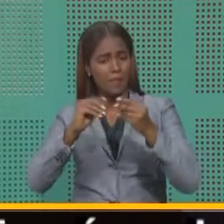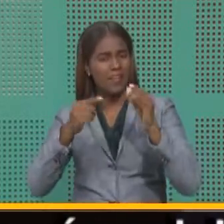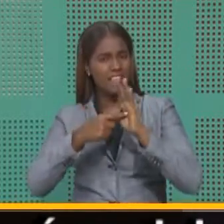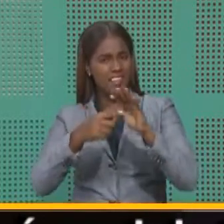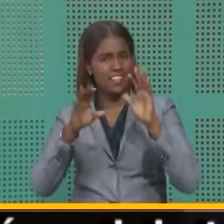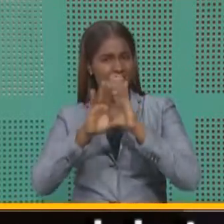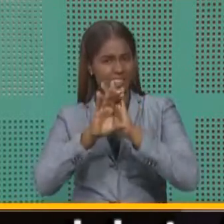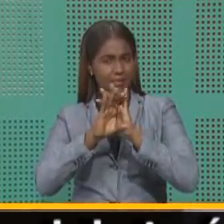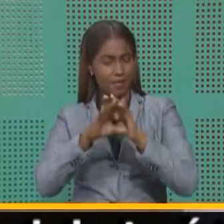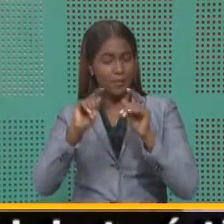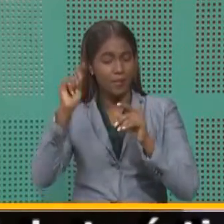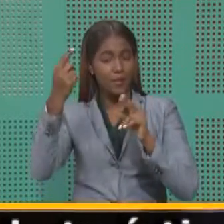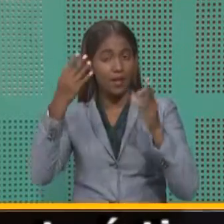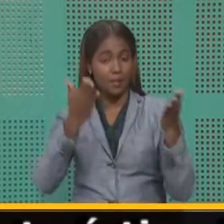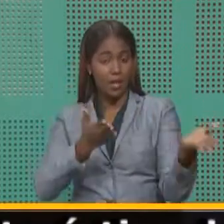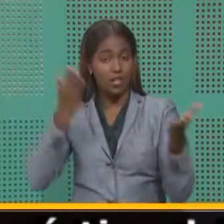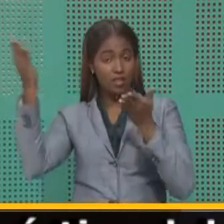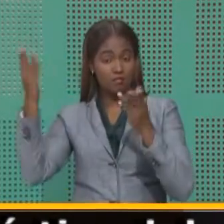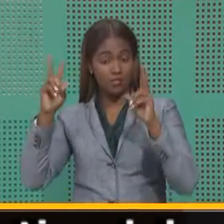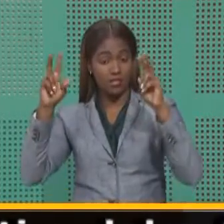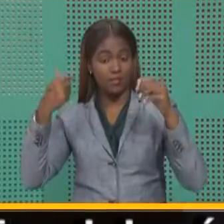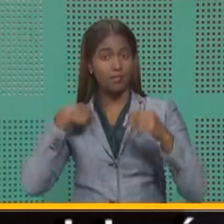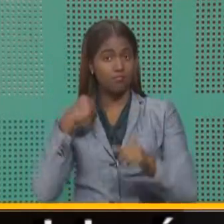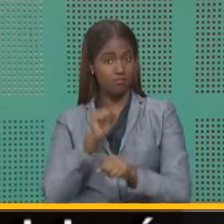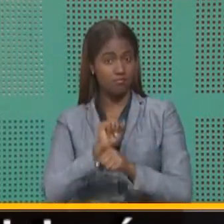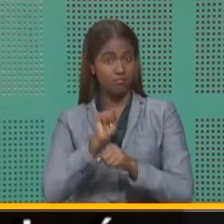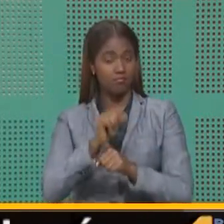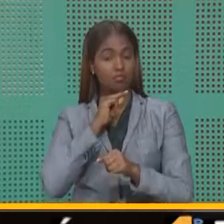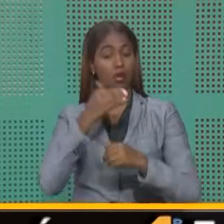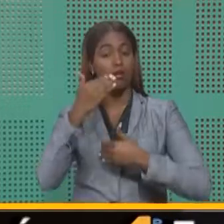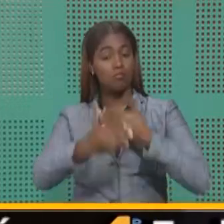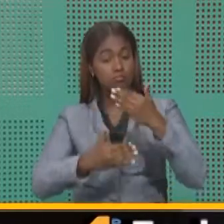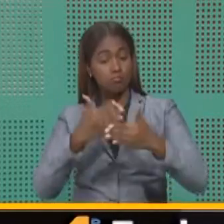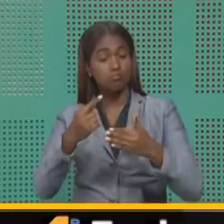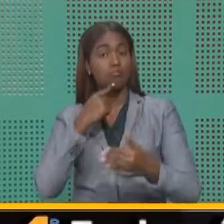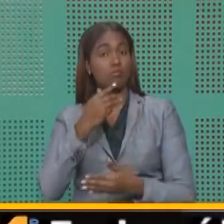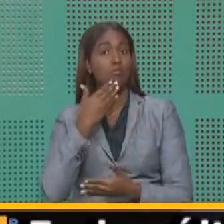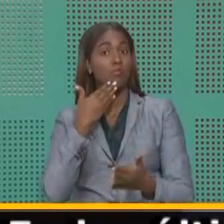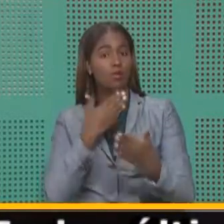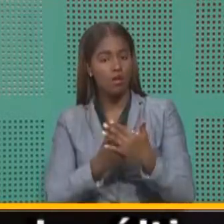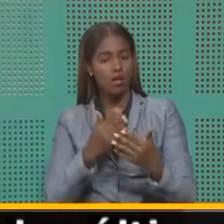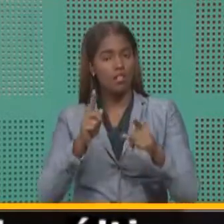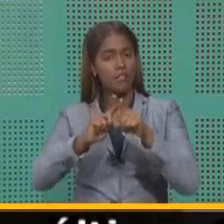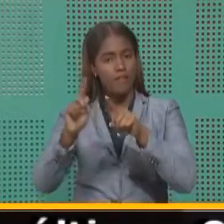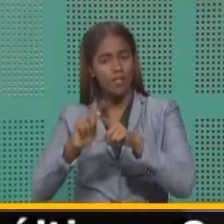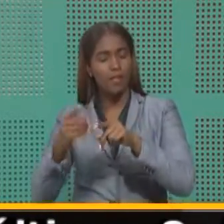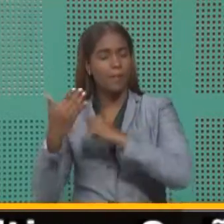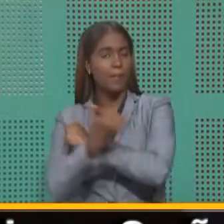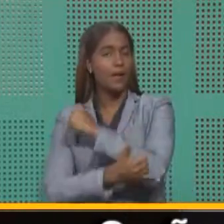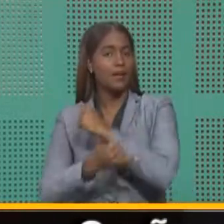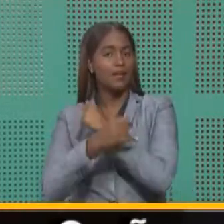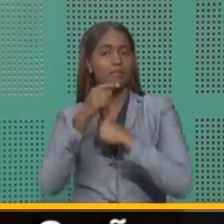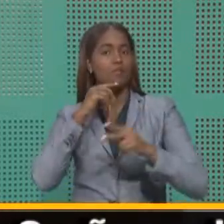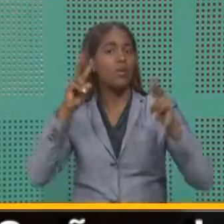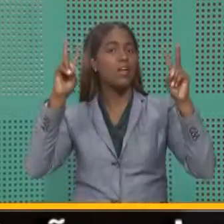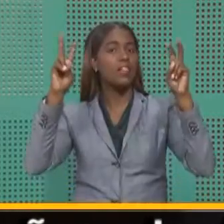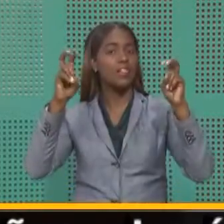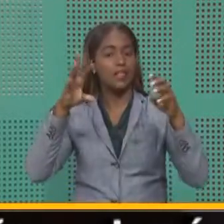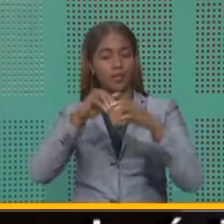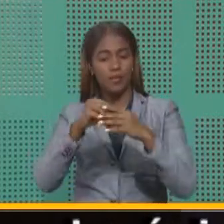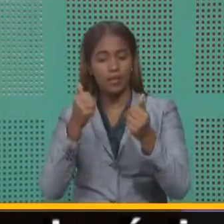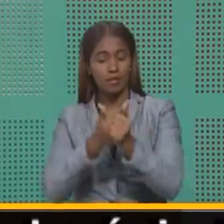primero es educación que es el tema en el que yo trabajo hay avances increíbles a lo largo de los países en temas de educación